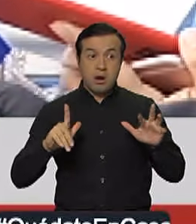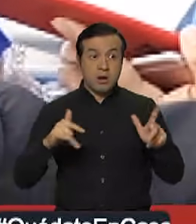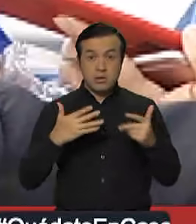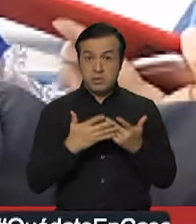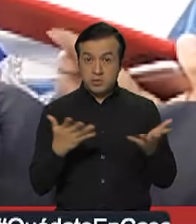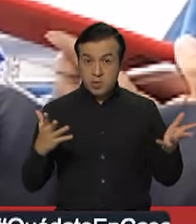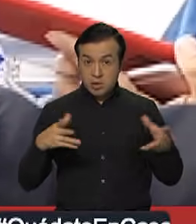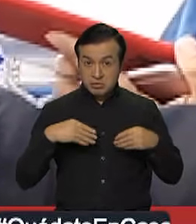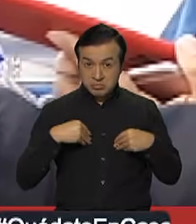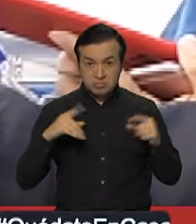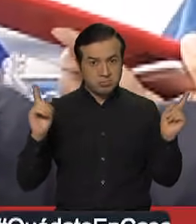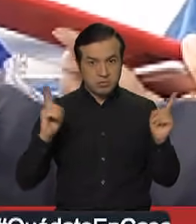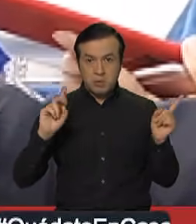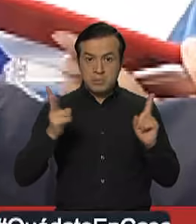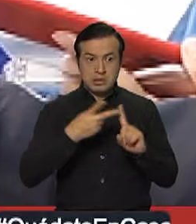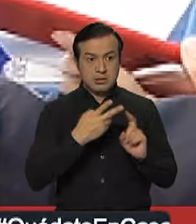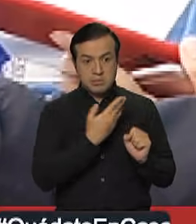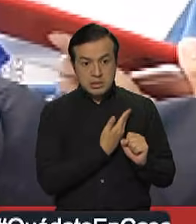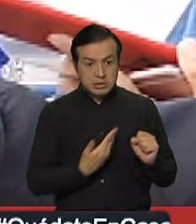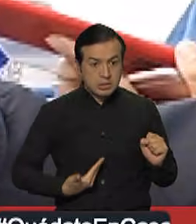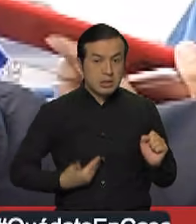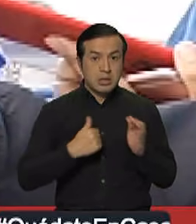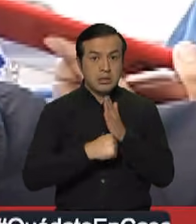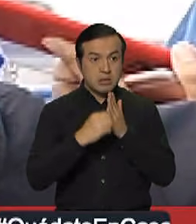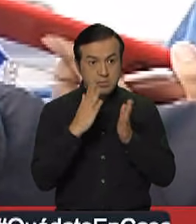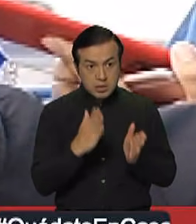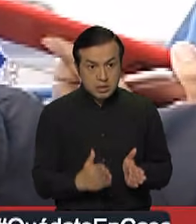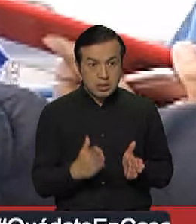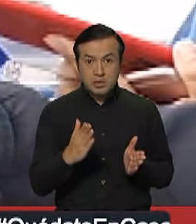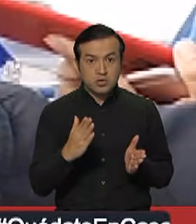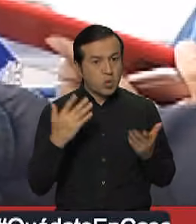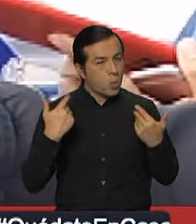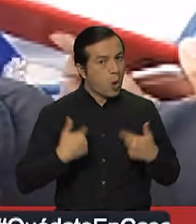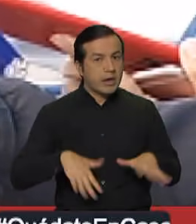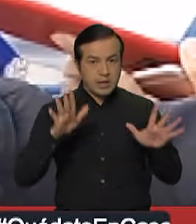tolerada, no si eres vicepresidente, no si eres ministro, no si eres asambleísta, no si eres nada.